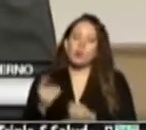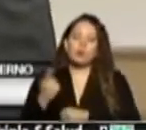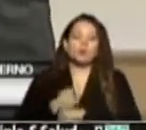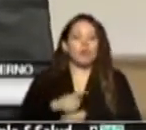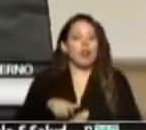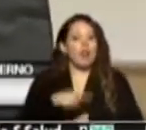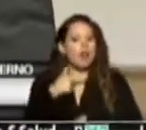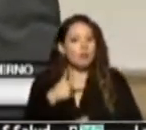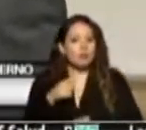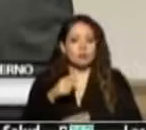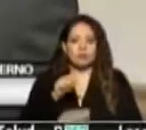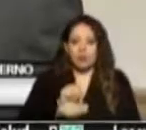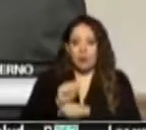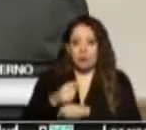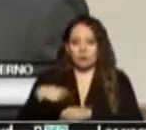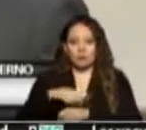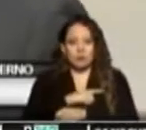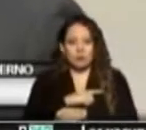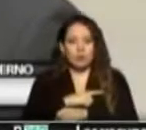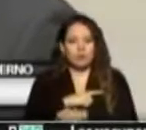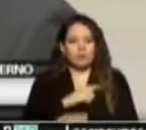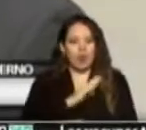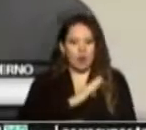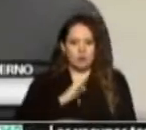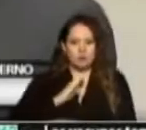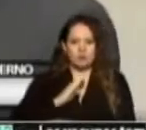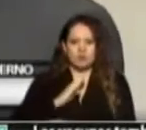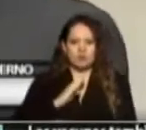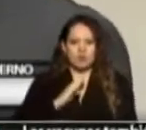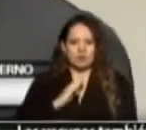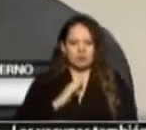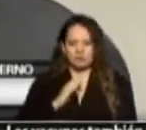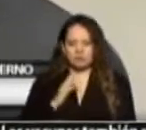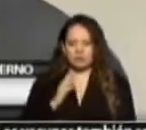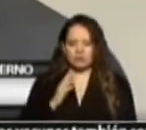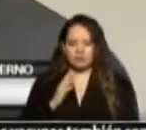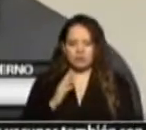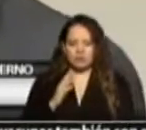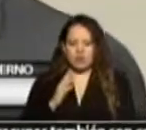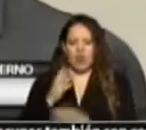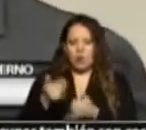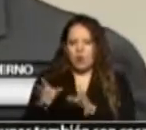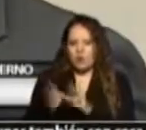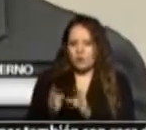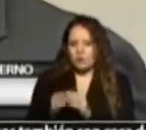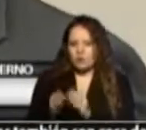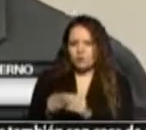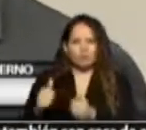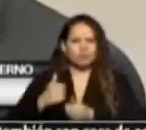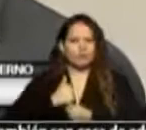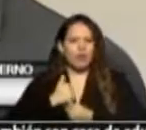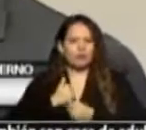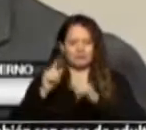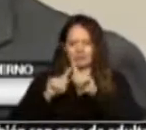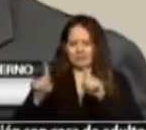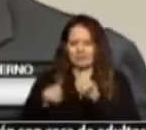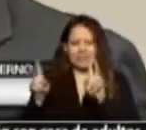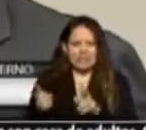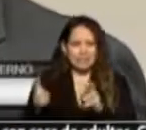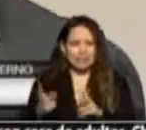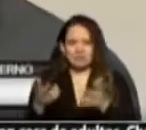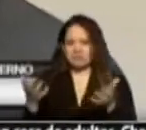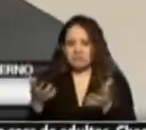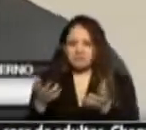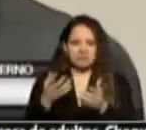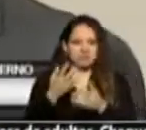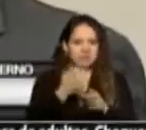trabajo, estamos trabajando con la Junta, la reunión ordinaria del mes de mayo. Ahí se tocan muchos temas, temas financieros,